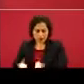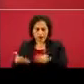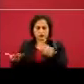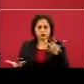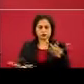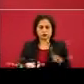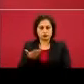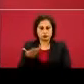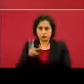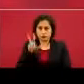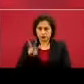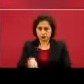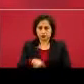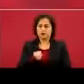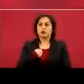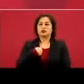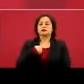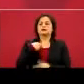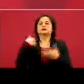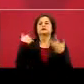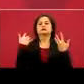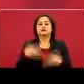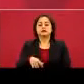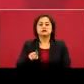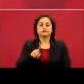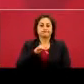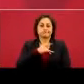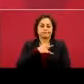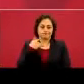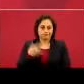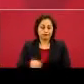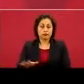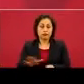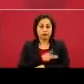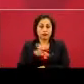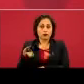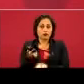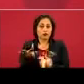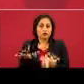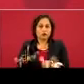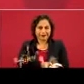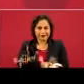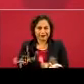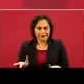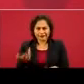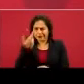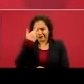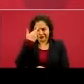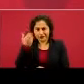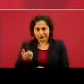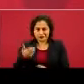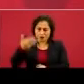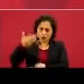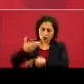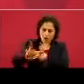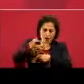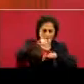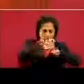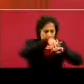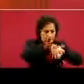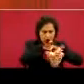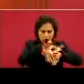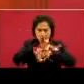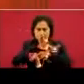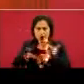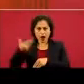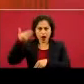mucho? Porque pues no ha habido un buen control de las presas, que lo va a haber ahora.